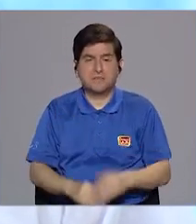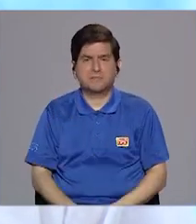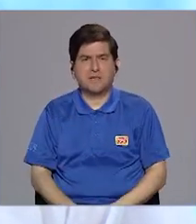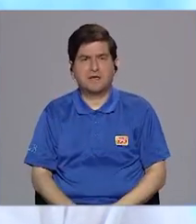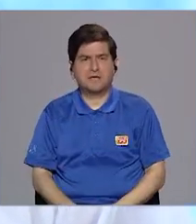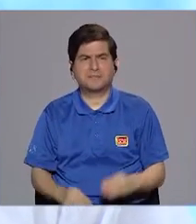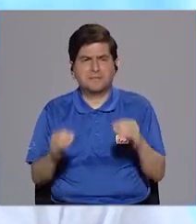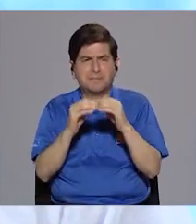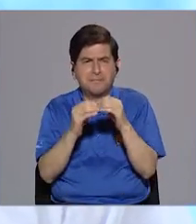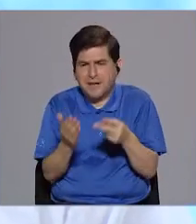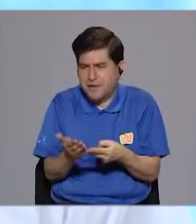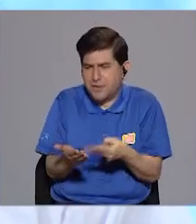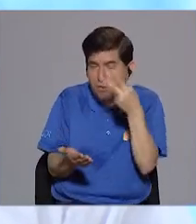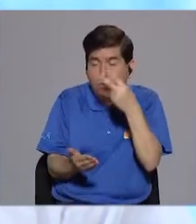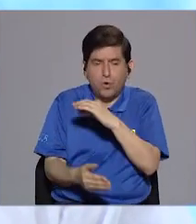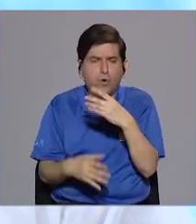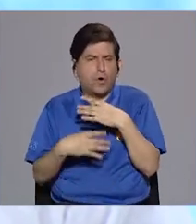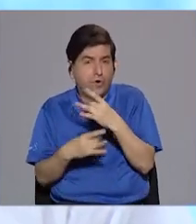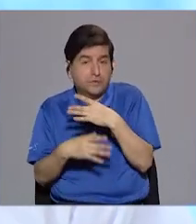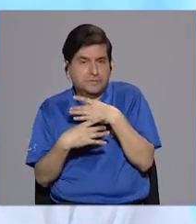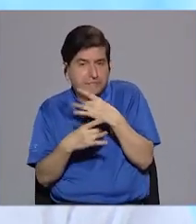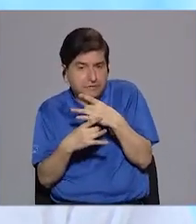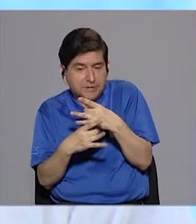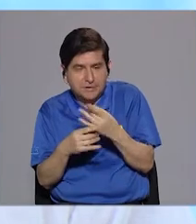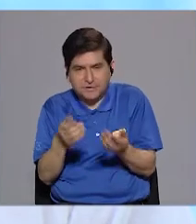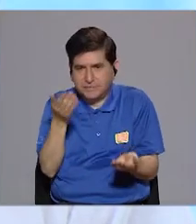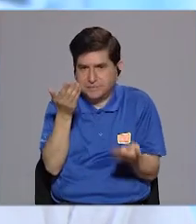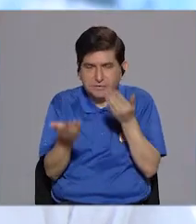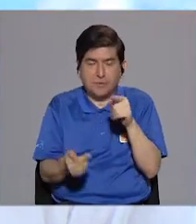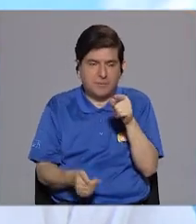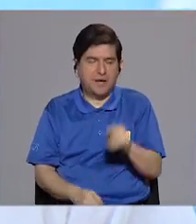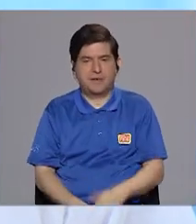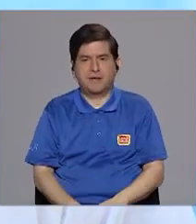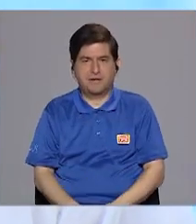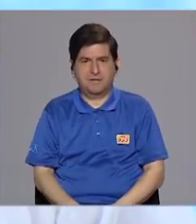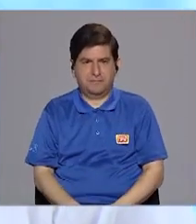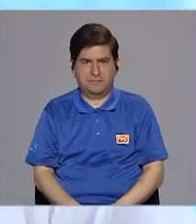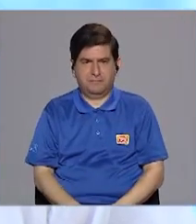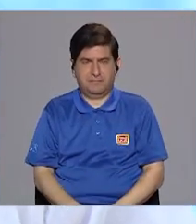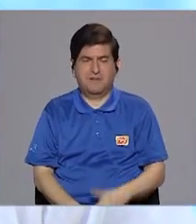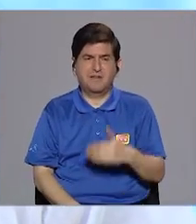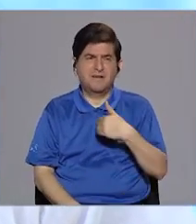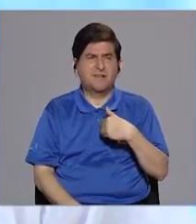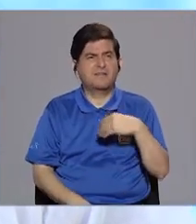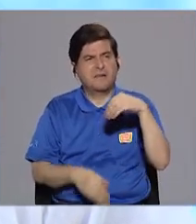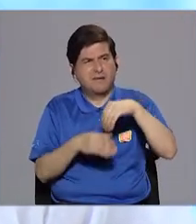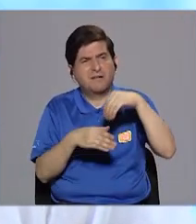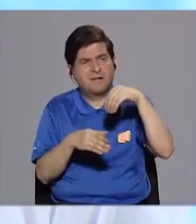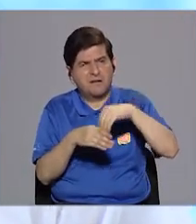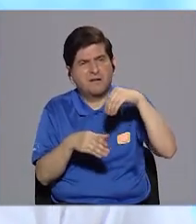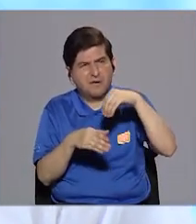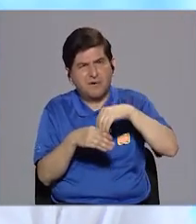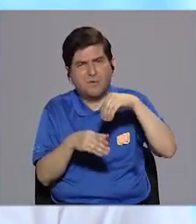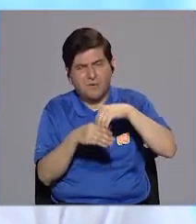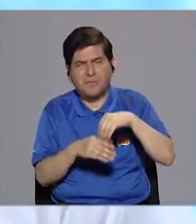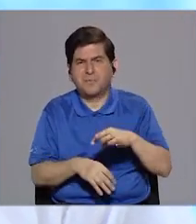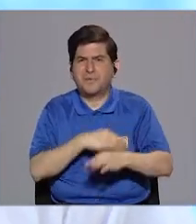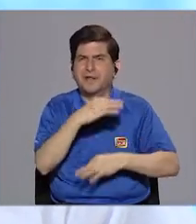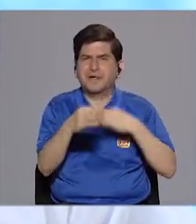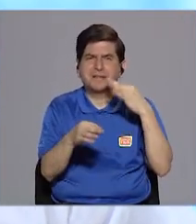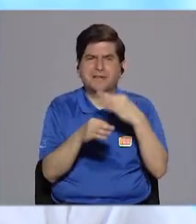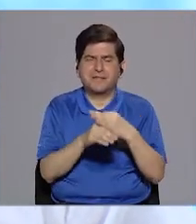mucho más ricas, mucho más interesantes que esto que es, tiene cierto